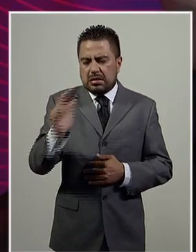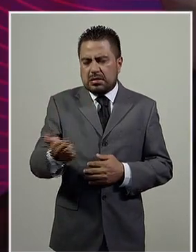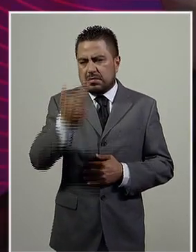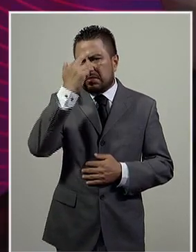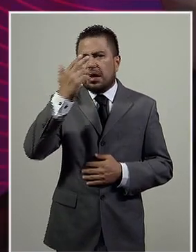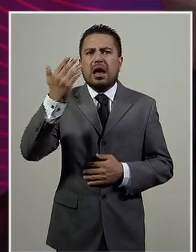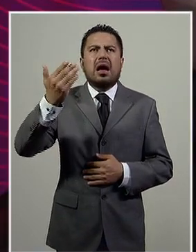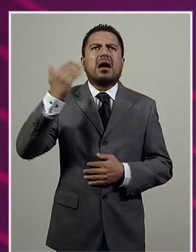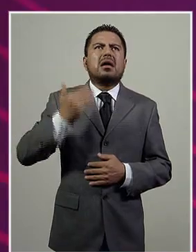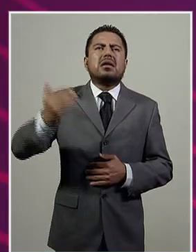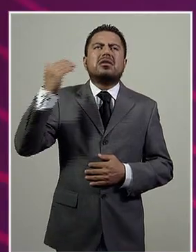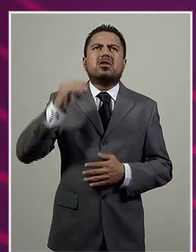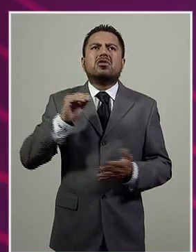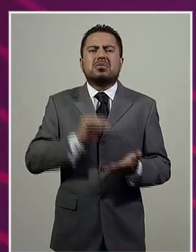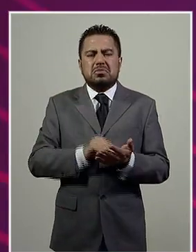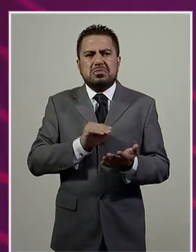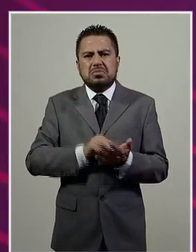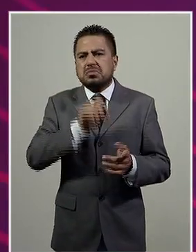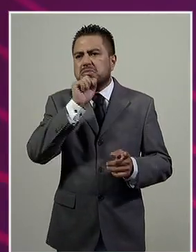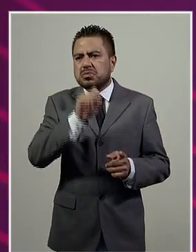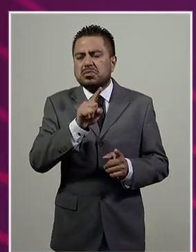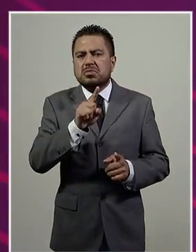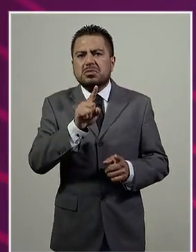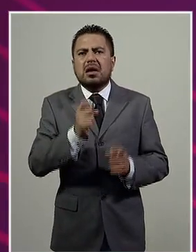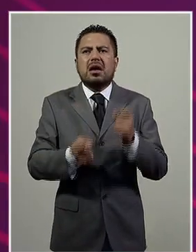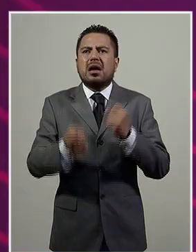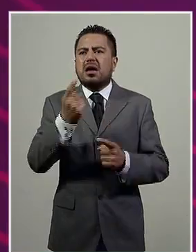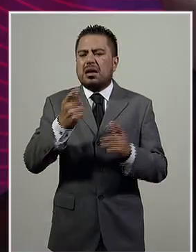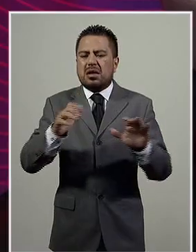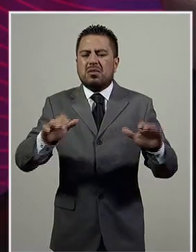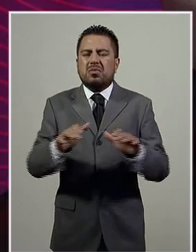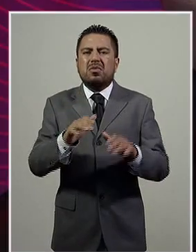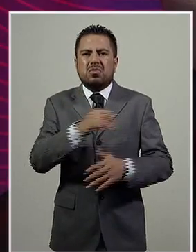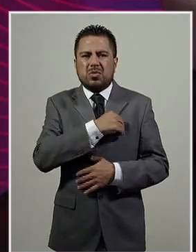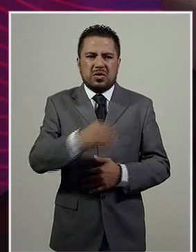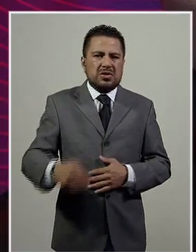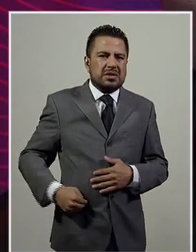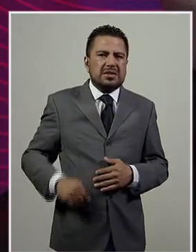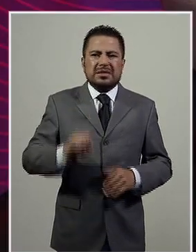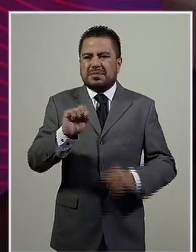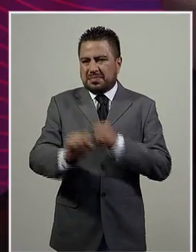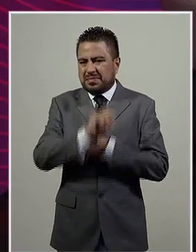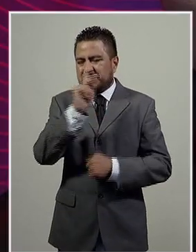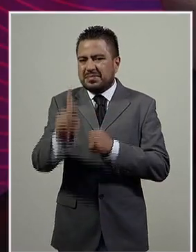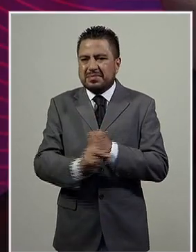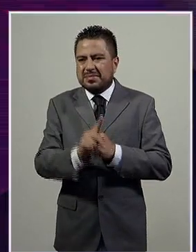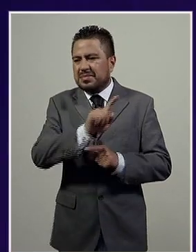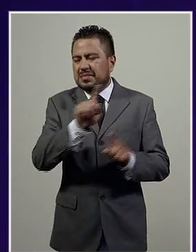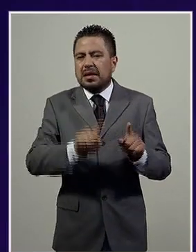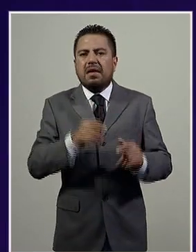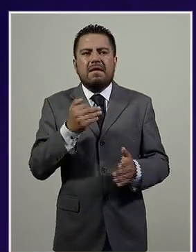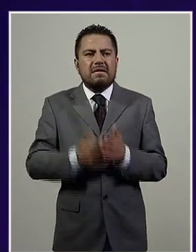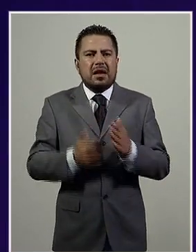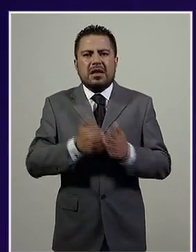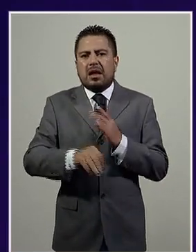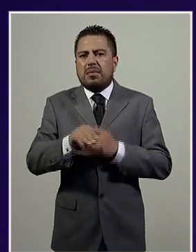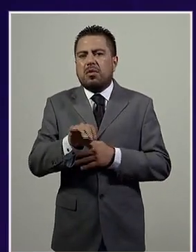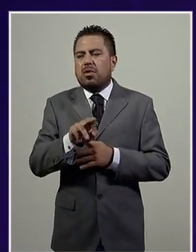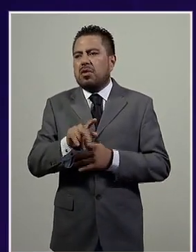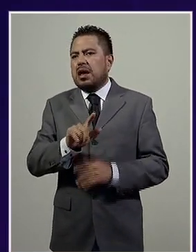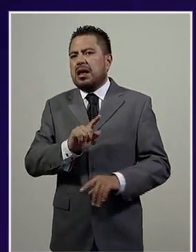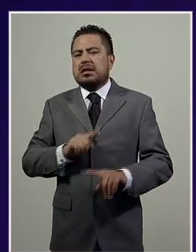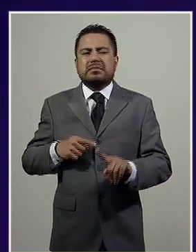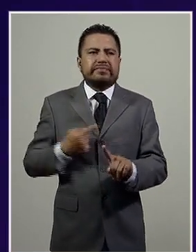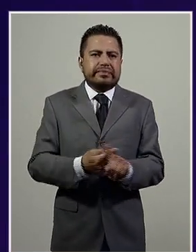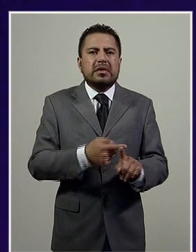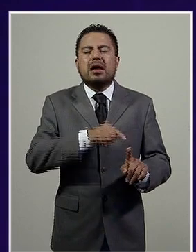y probablemente todavía en algunos bandos municipales en el país, esto de faltas a la moral, cualquier